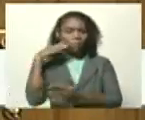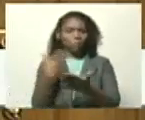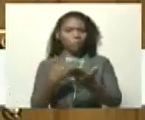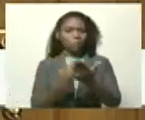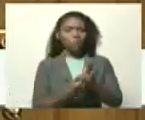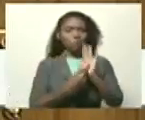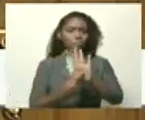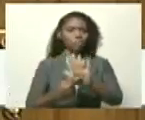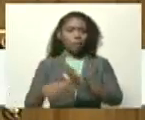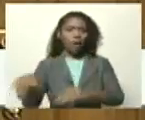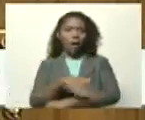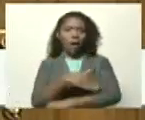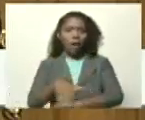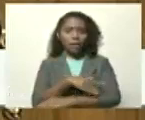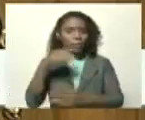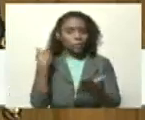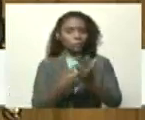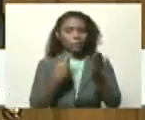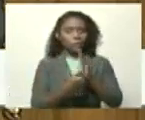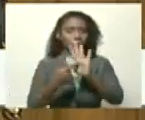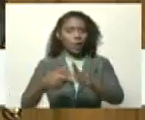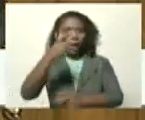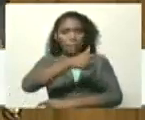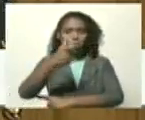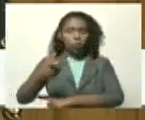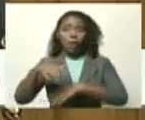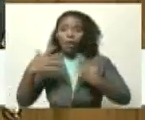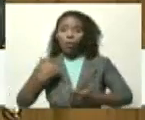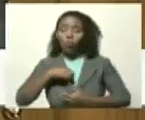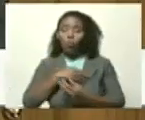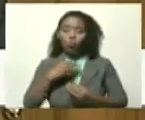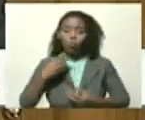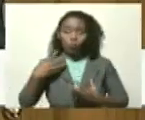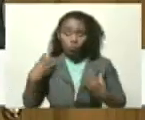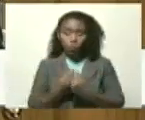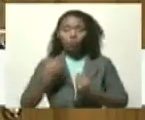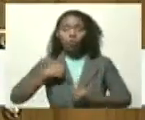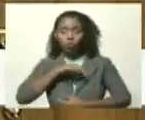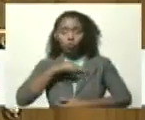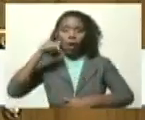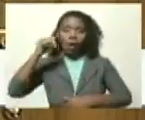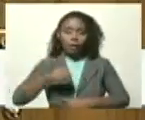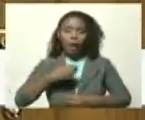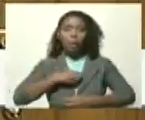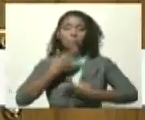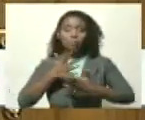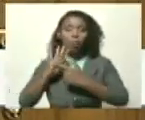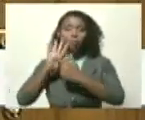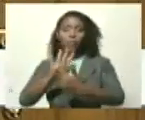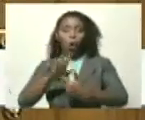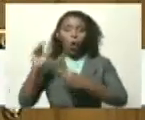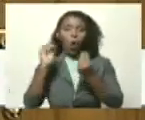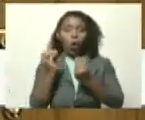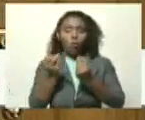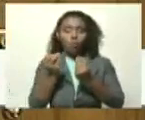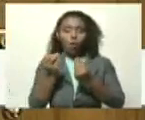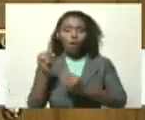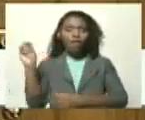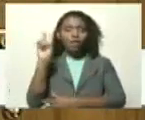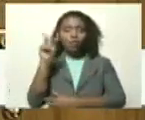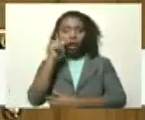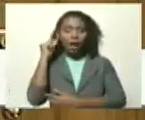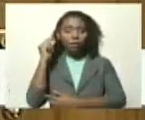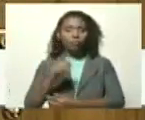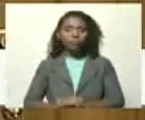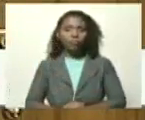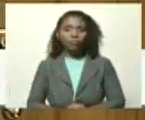en las calles y a mostrar a la gente que con nosotros está aquí, expresándose como venezolana y como